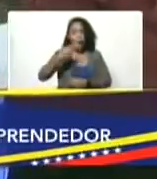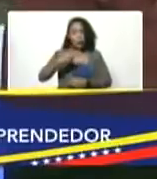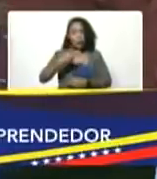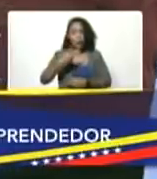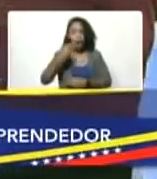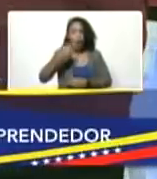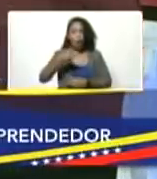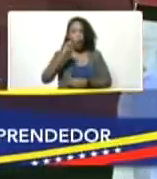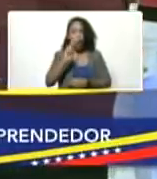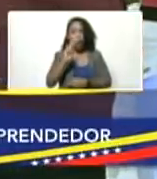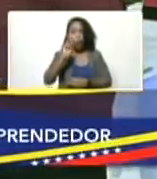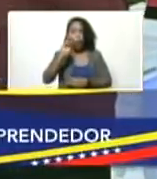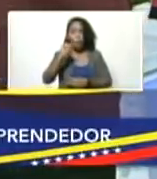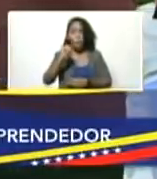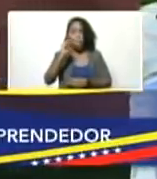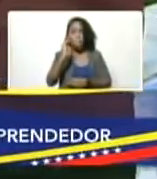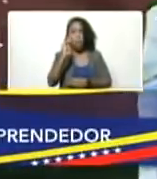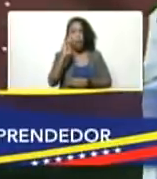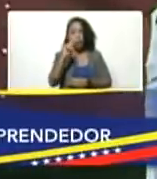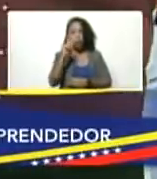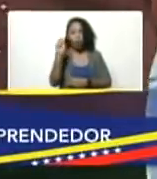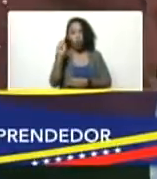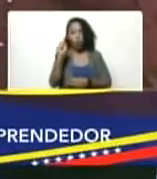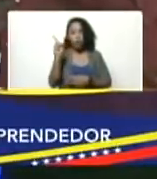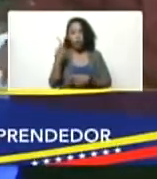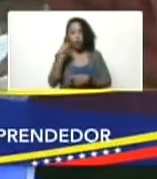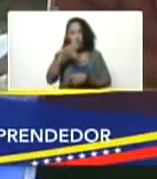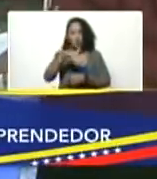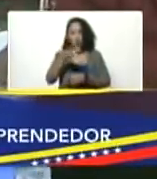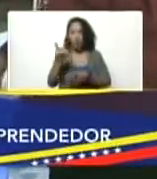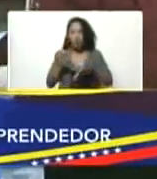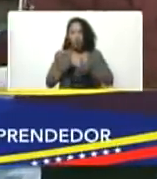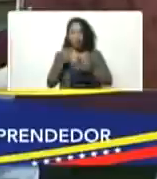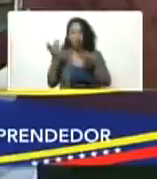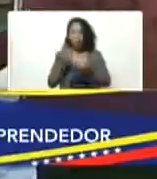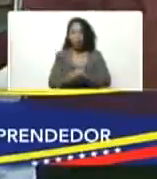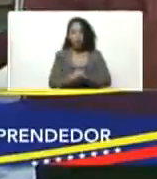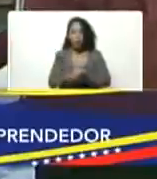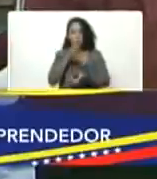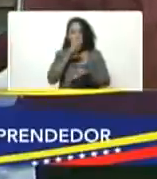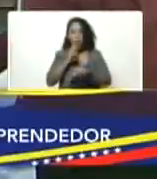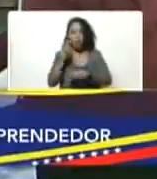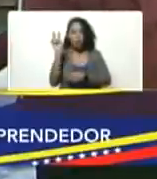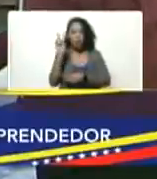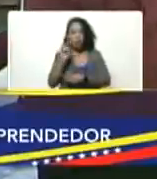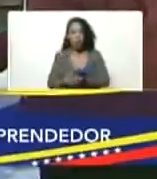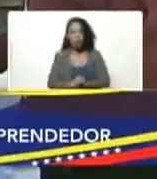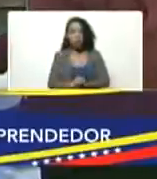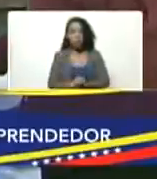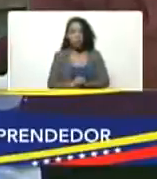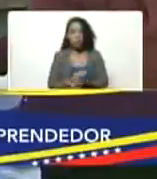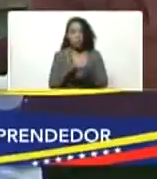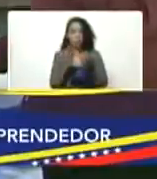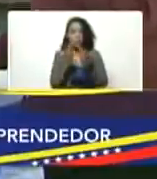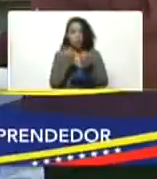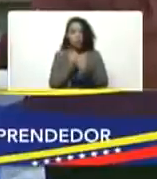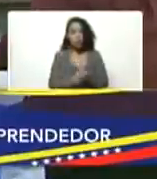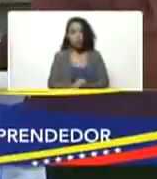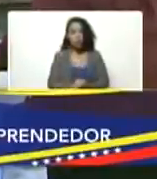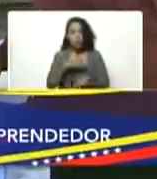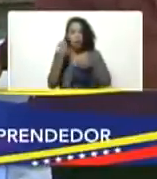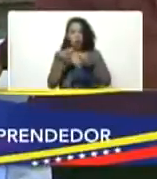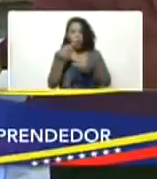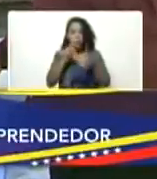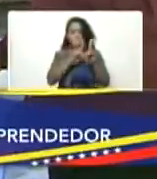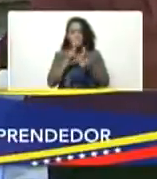La H de Humberto. H de Humberto. Uh-huh. Alexandra, ¿dónde eres tú, Alexandra? Del Banco de Venezuela, presidente. Del banco. Cuéntame cómo están los